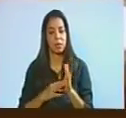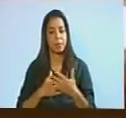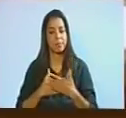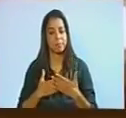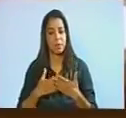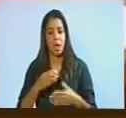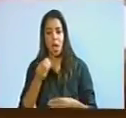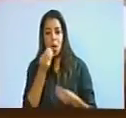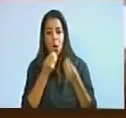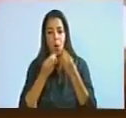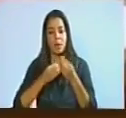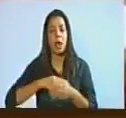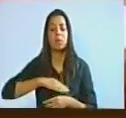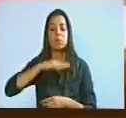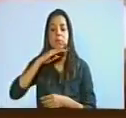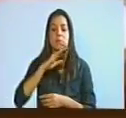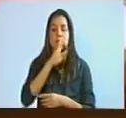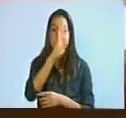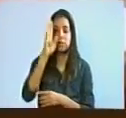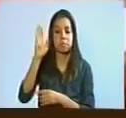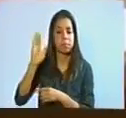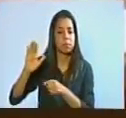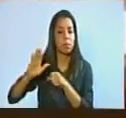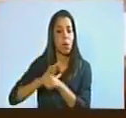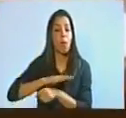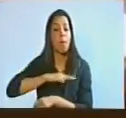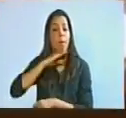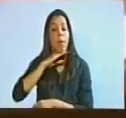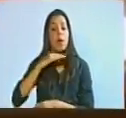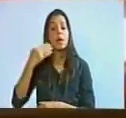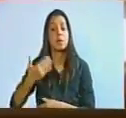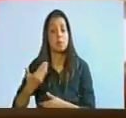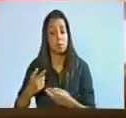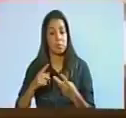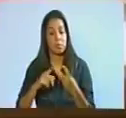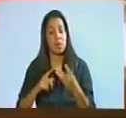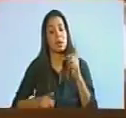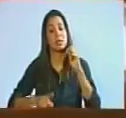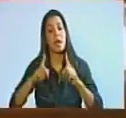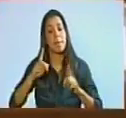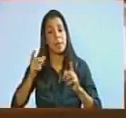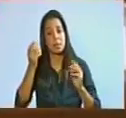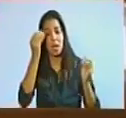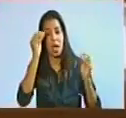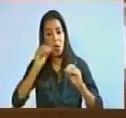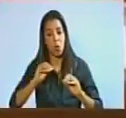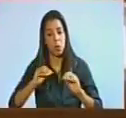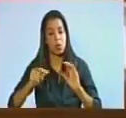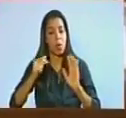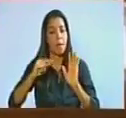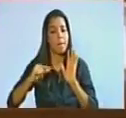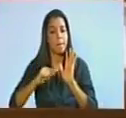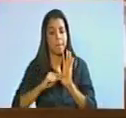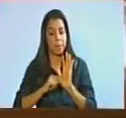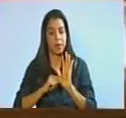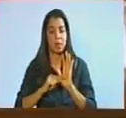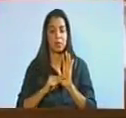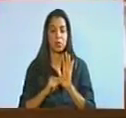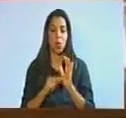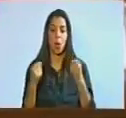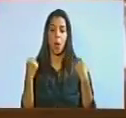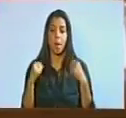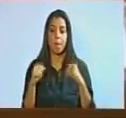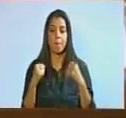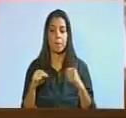disponibilidad de los productos y bienes priorizados según los precios acordados mediante la